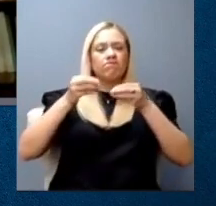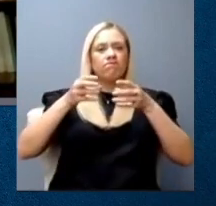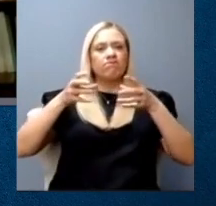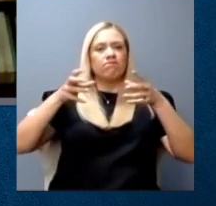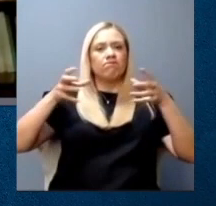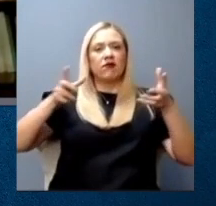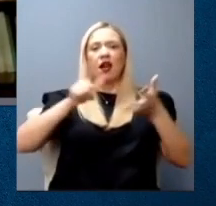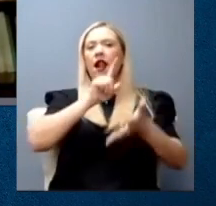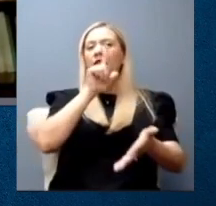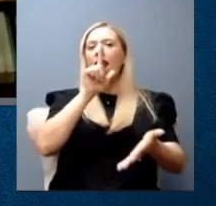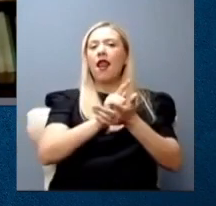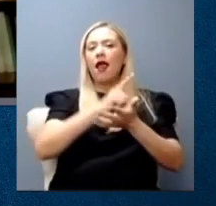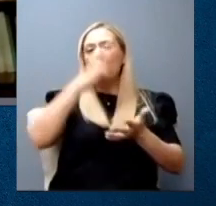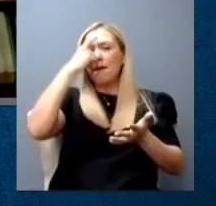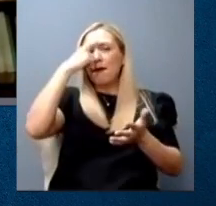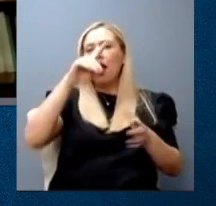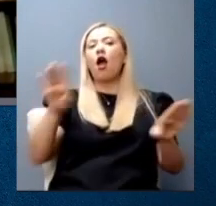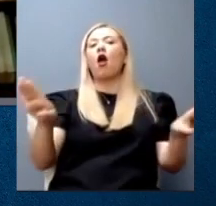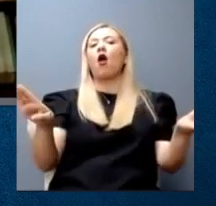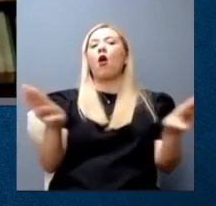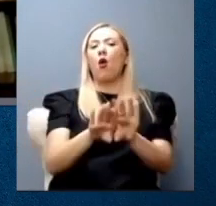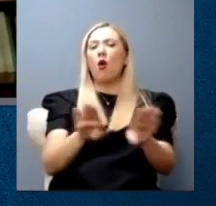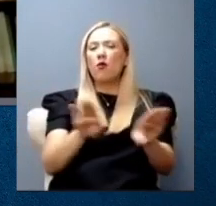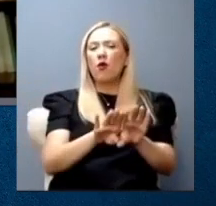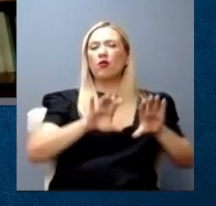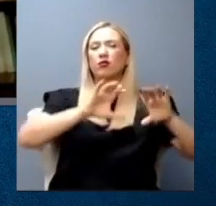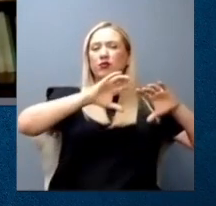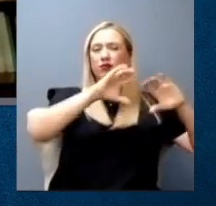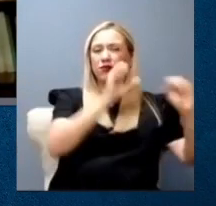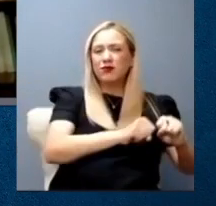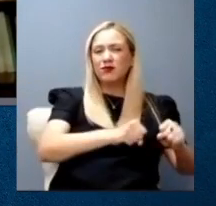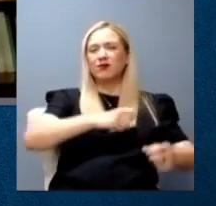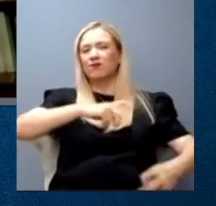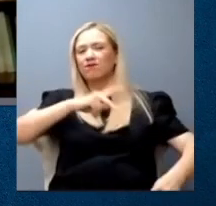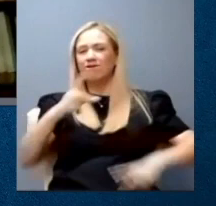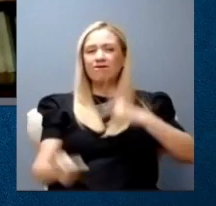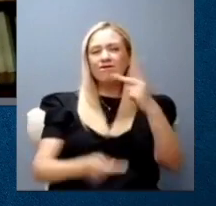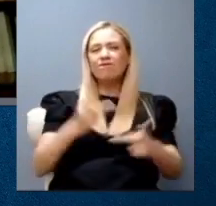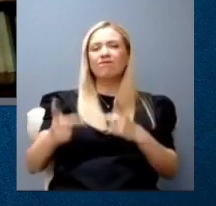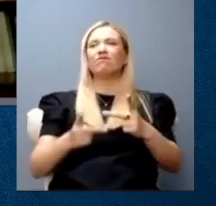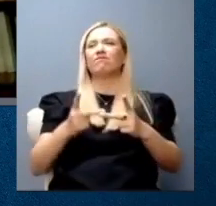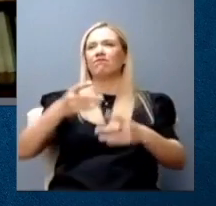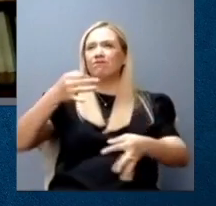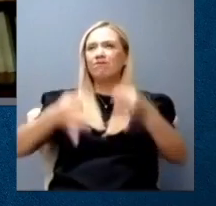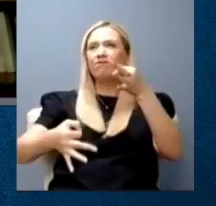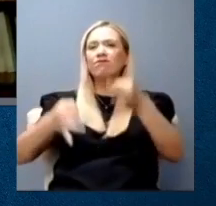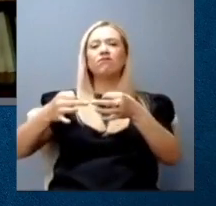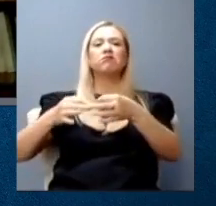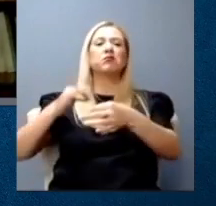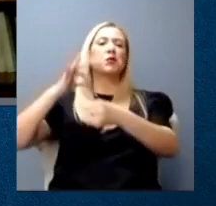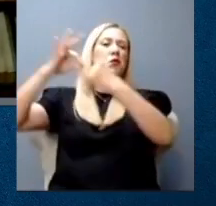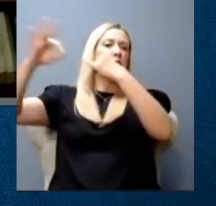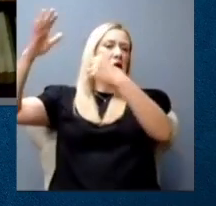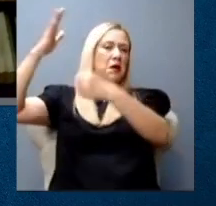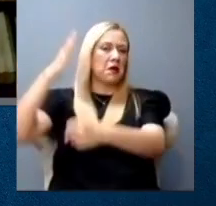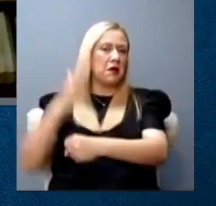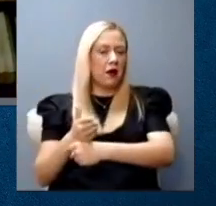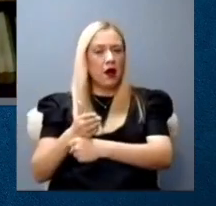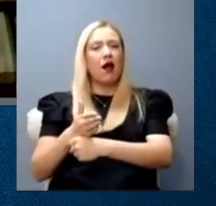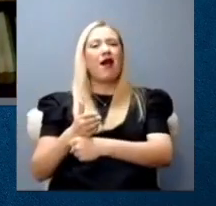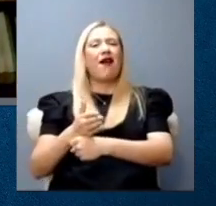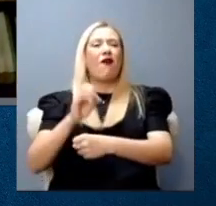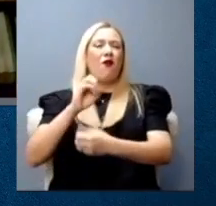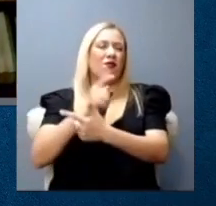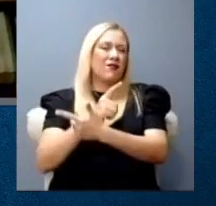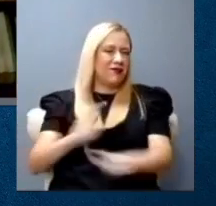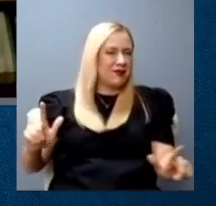derecho procesal internacional de los derechos humanos específico que conviene conocerlo para poder